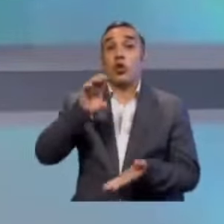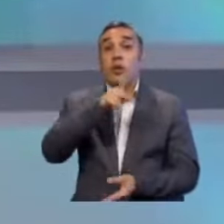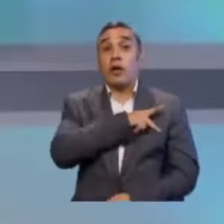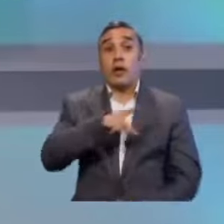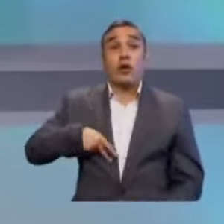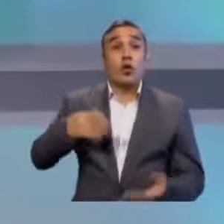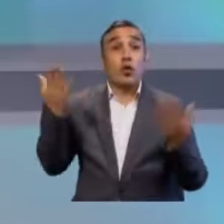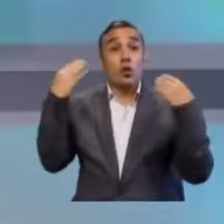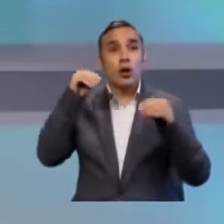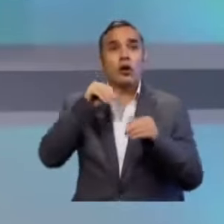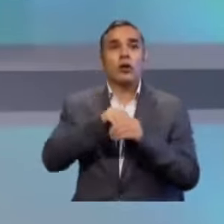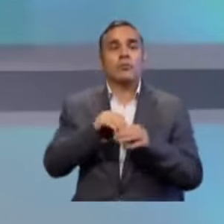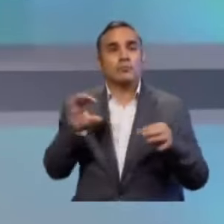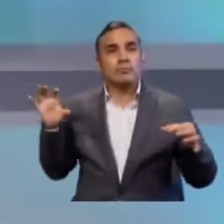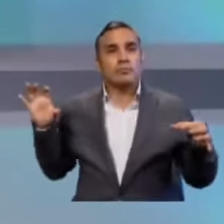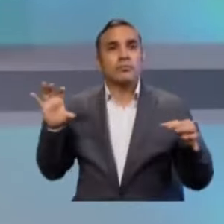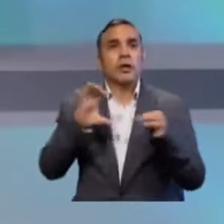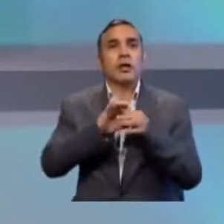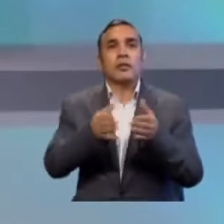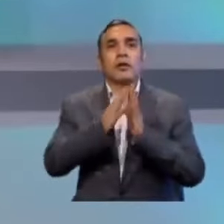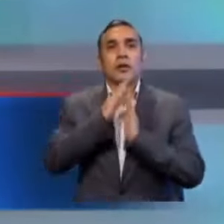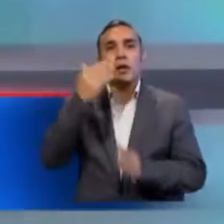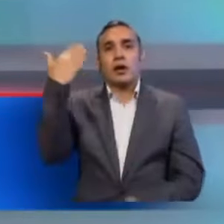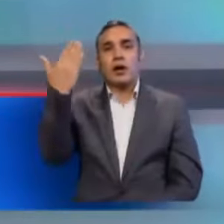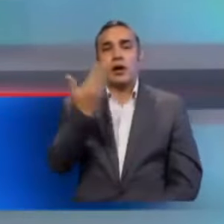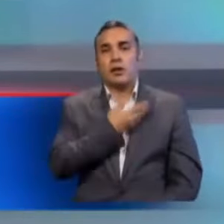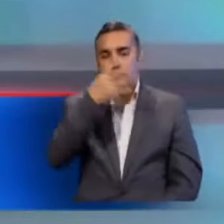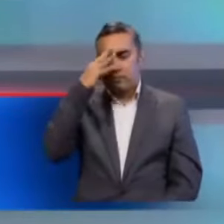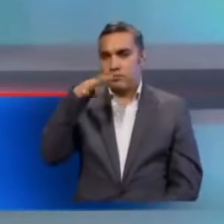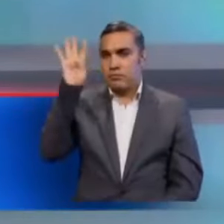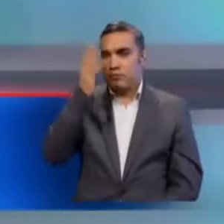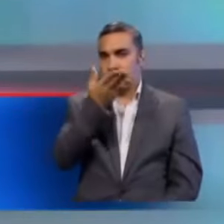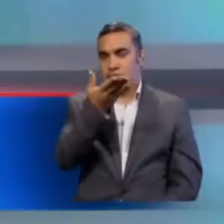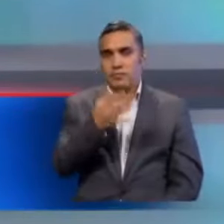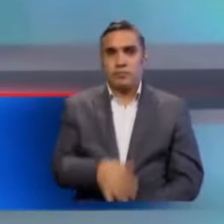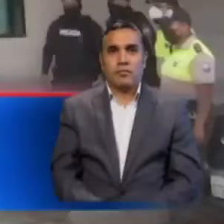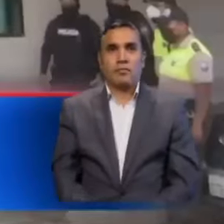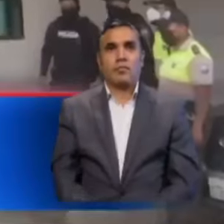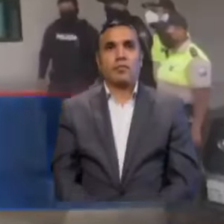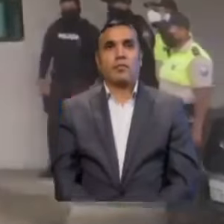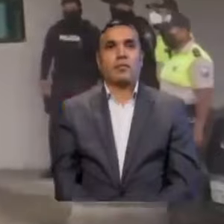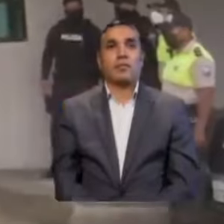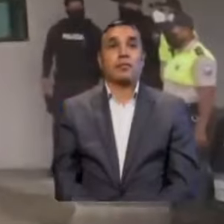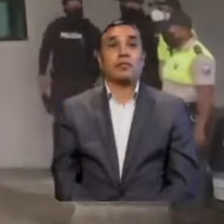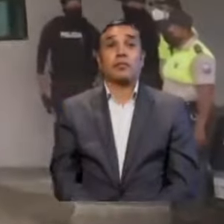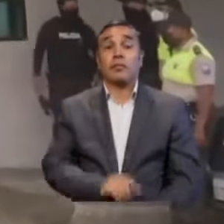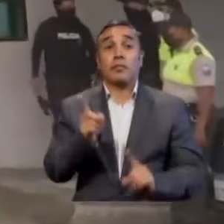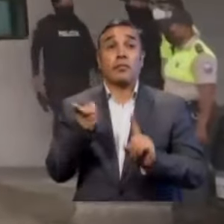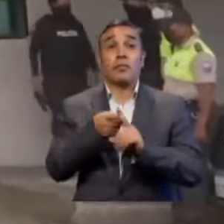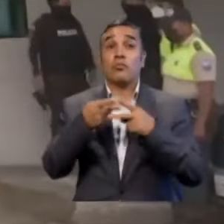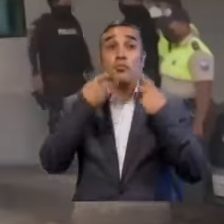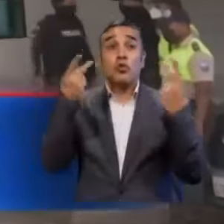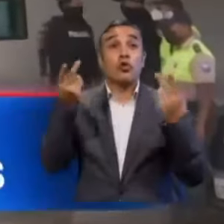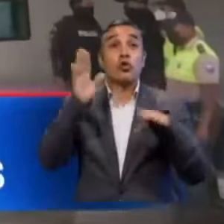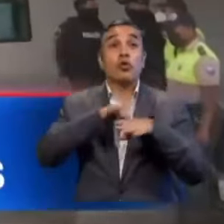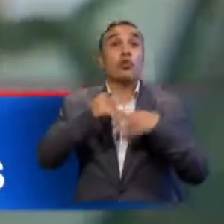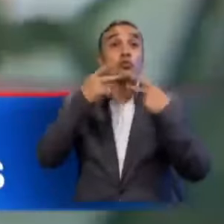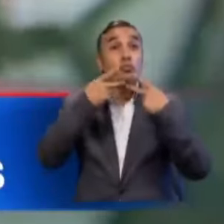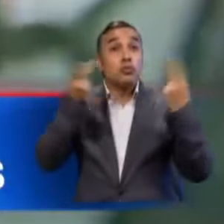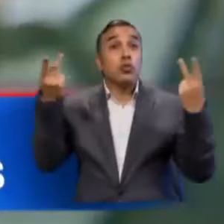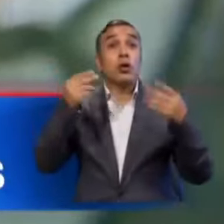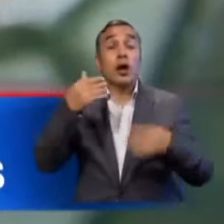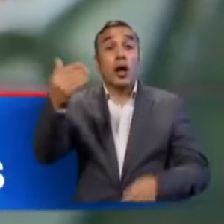particulares de Guayaquil se unen al pedido de la alcaldesa Cintia Viteri. Los primeros en reaccionar sobre el